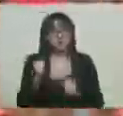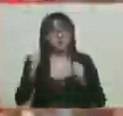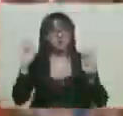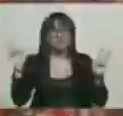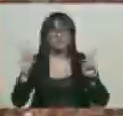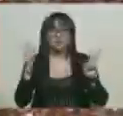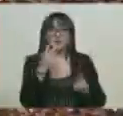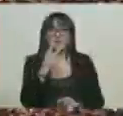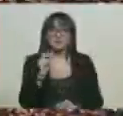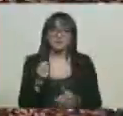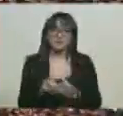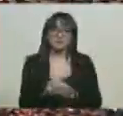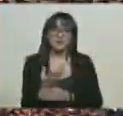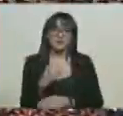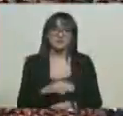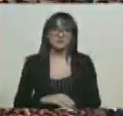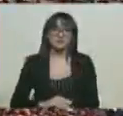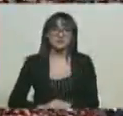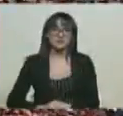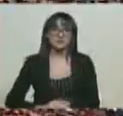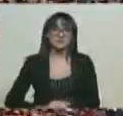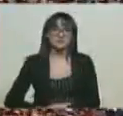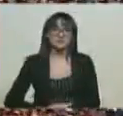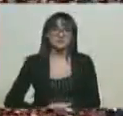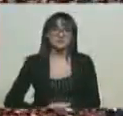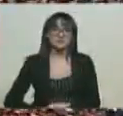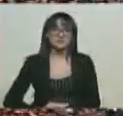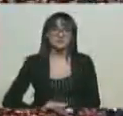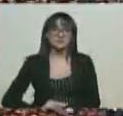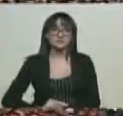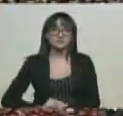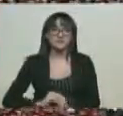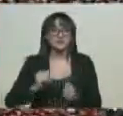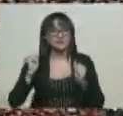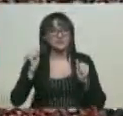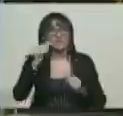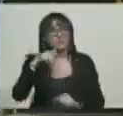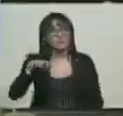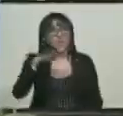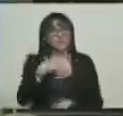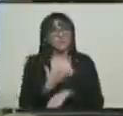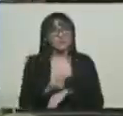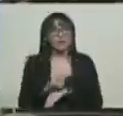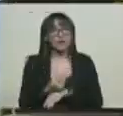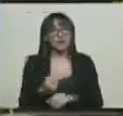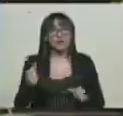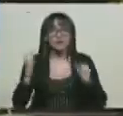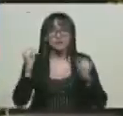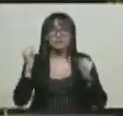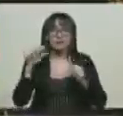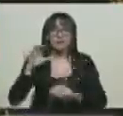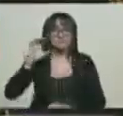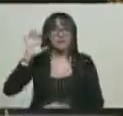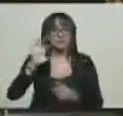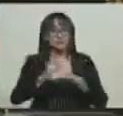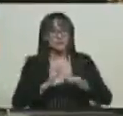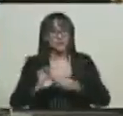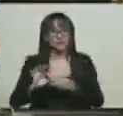victoria del 20 de mayo! ¡Que viva el pueblo de Monaga! ¡Que viva la patria